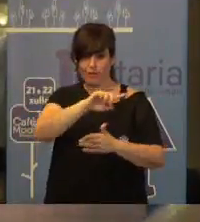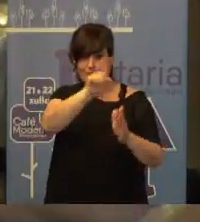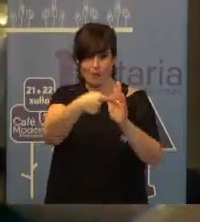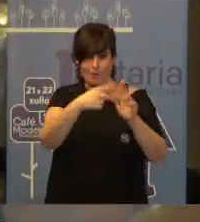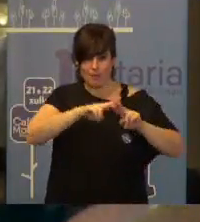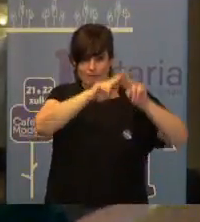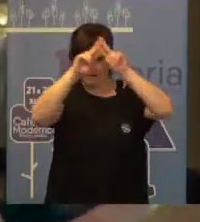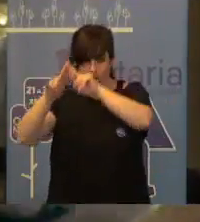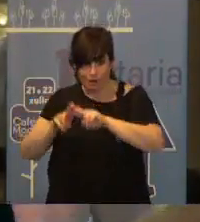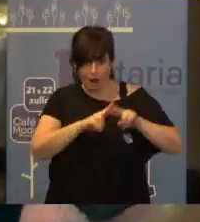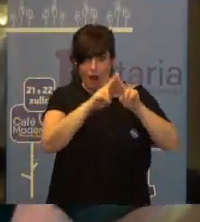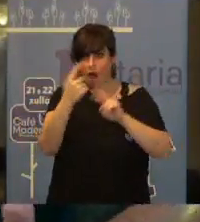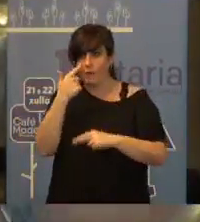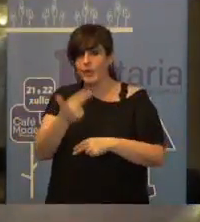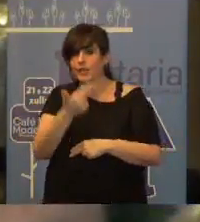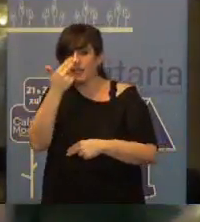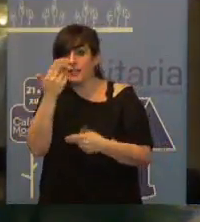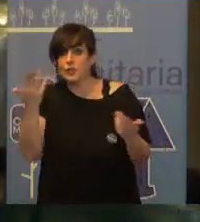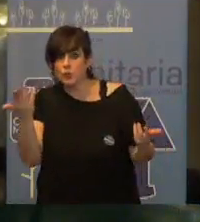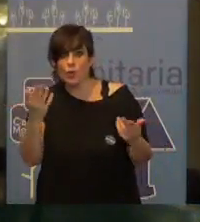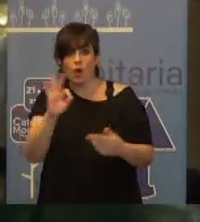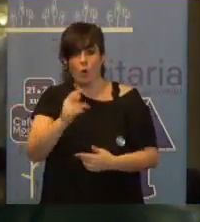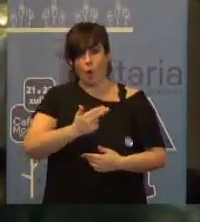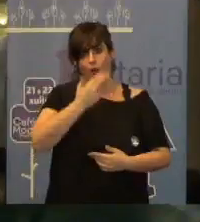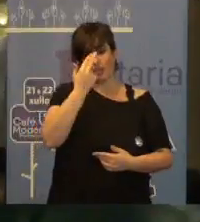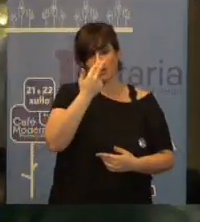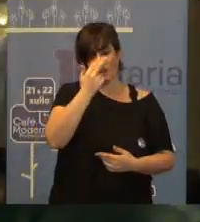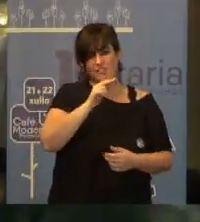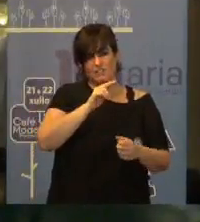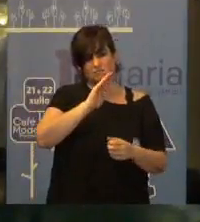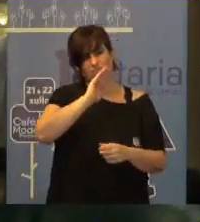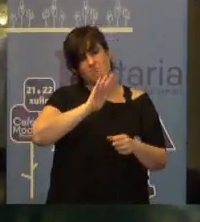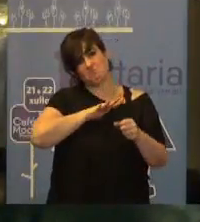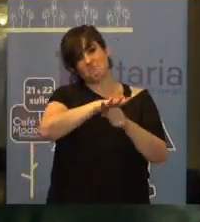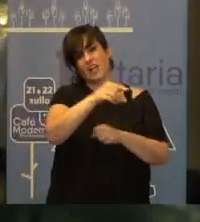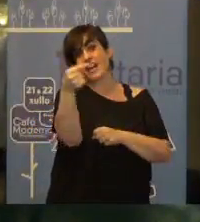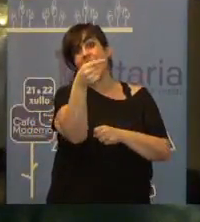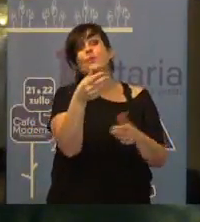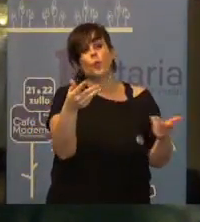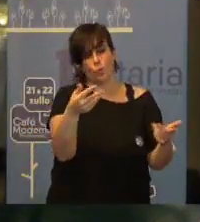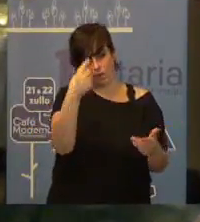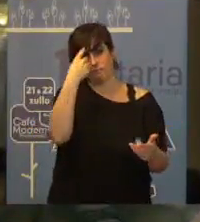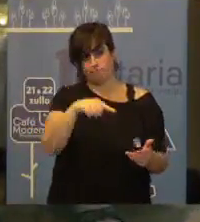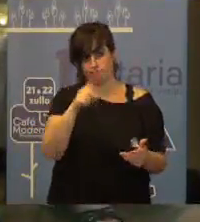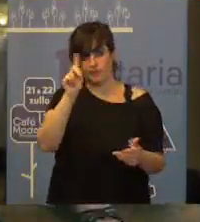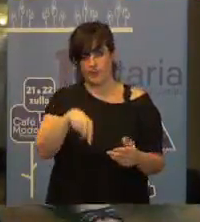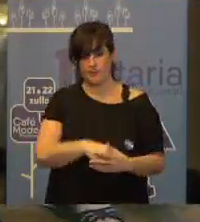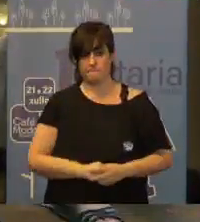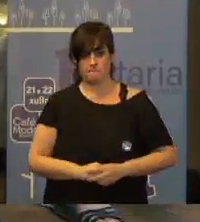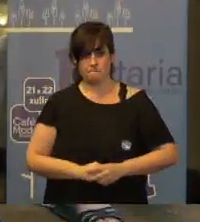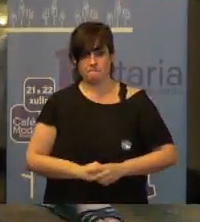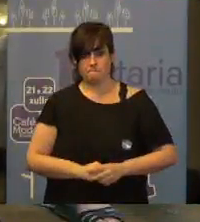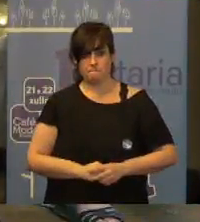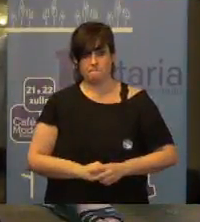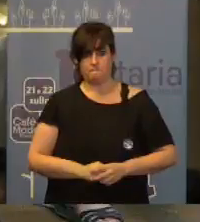saber que intereses vinculas e que intereses perxudicas. Isto último se tende a pasar por alto.